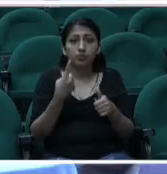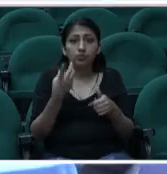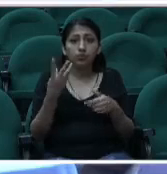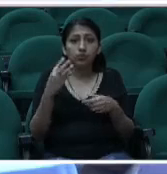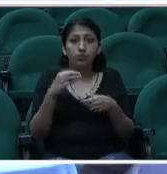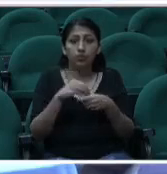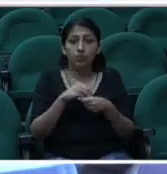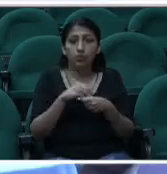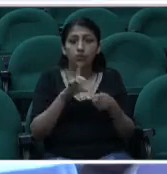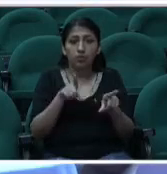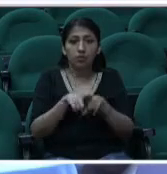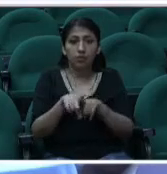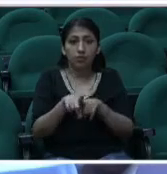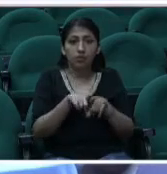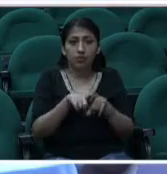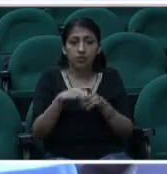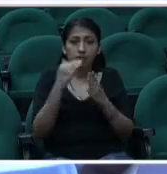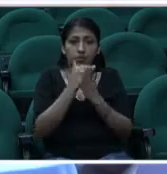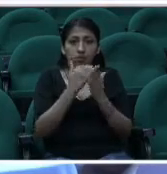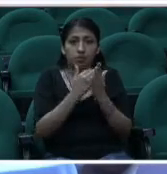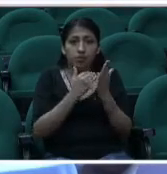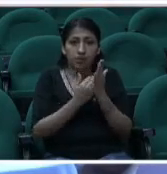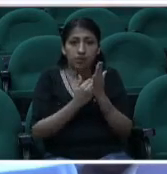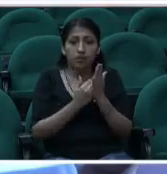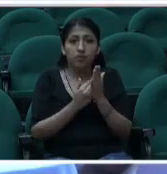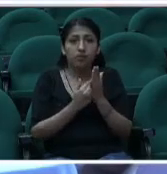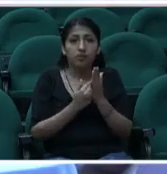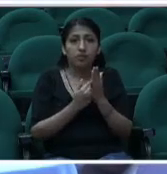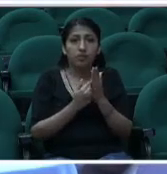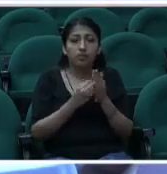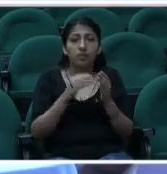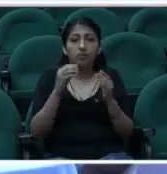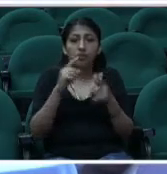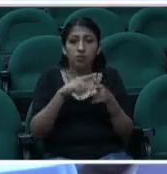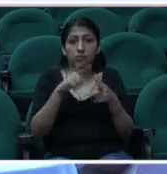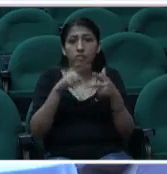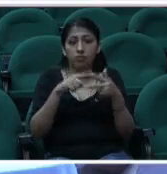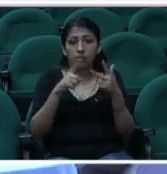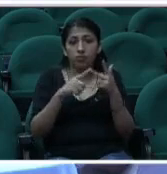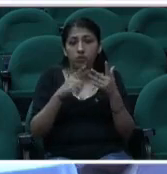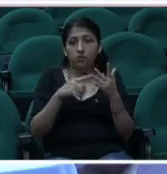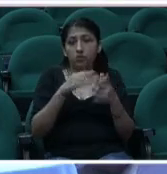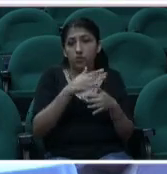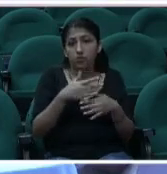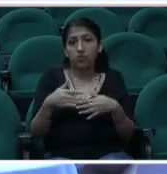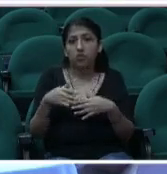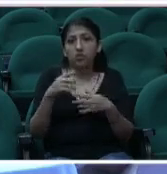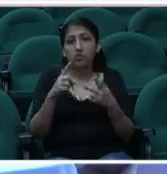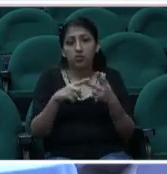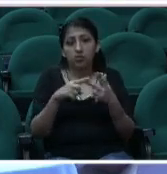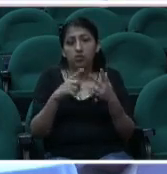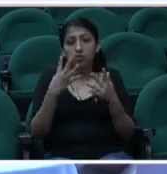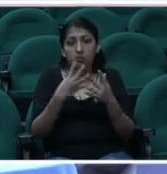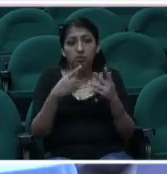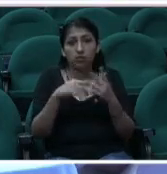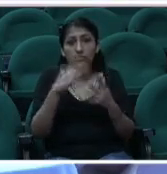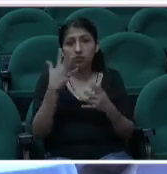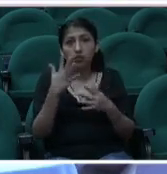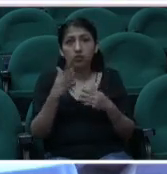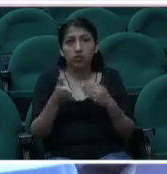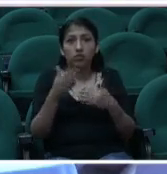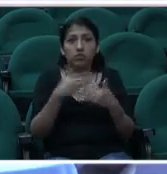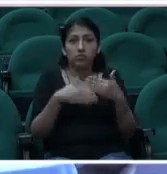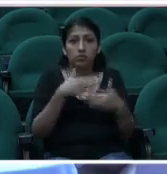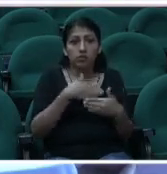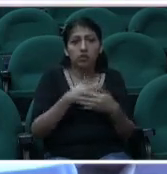establecido según la participación en la papeleta el bloque 2 el bloque 4 de manera ascendente el bloque 3 y el bloque 5 de manera